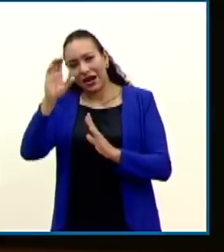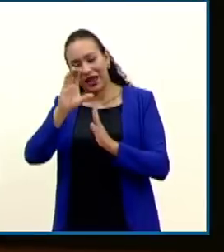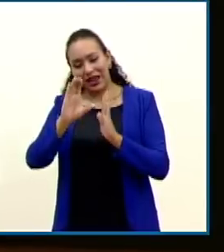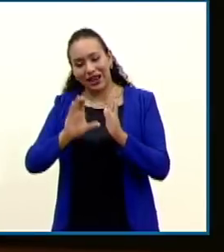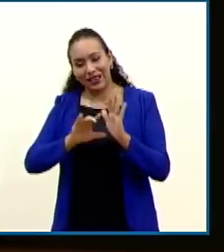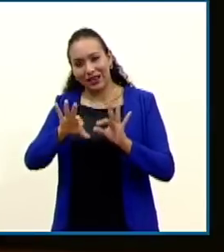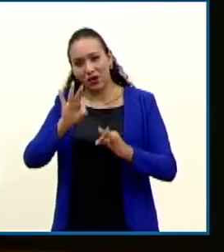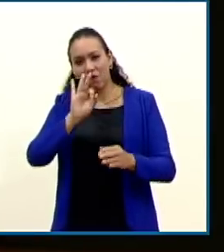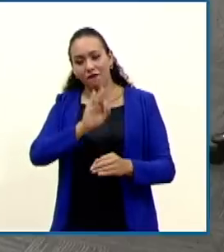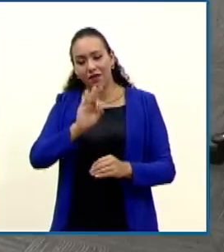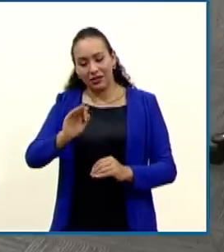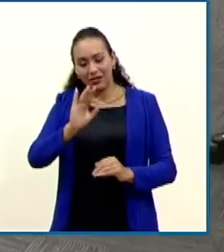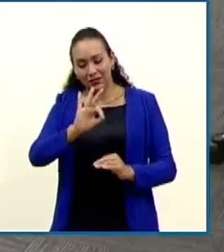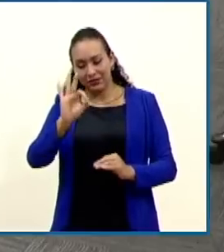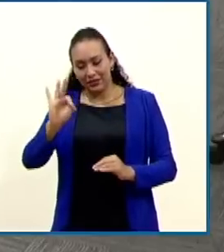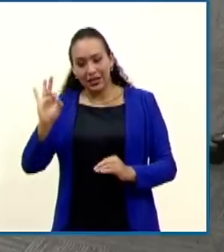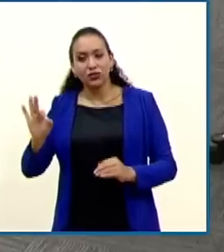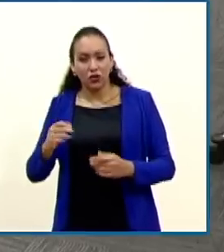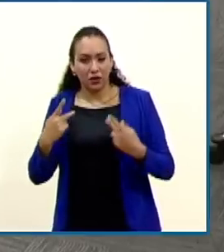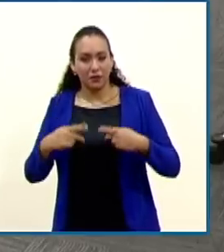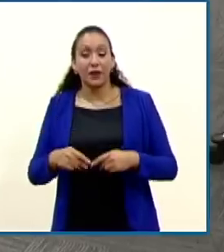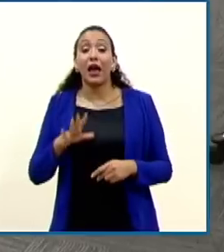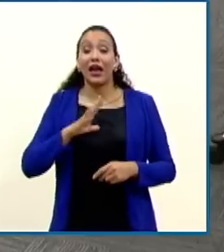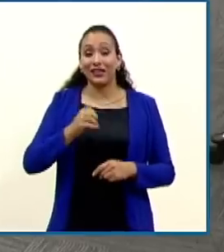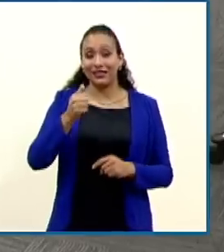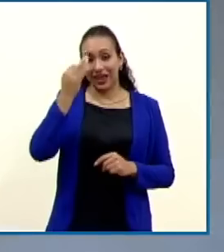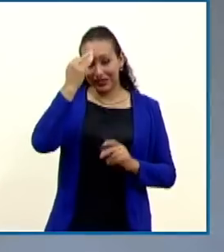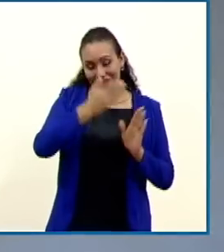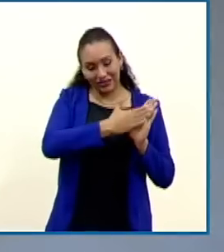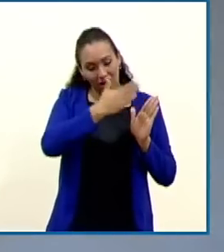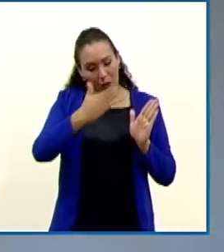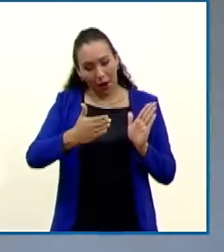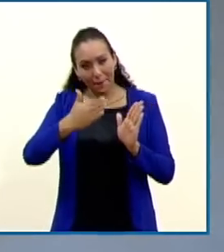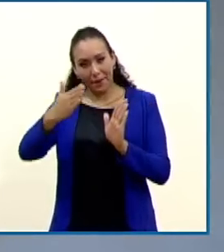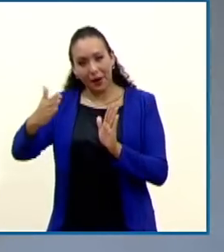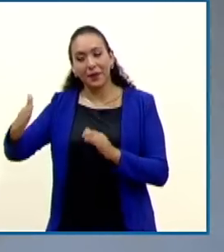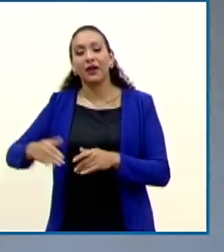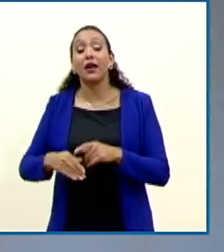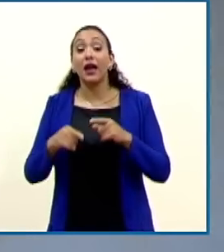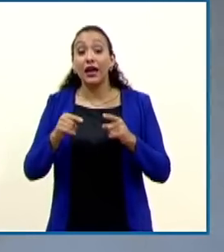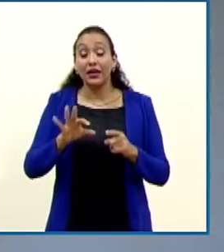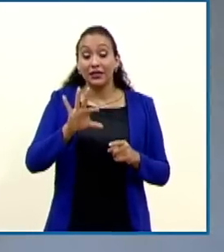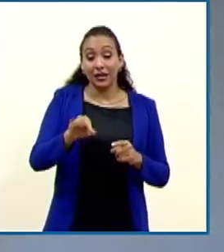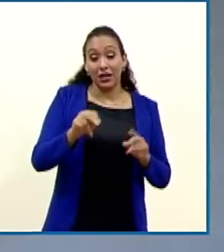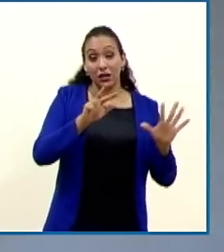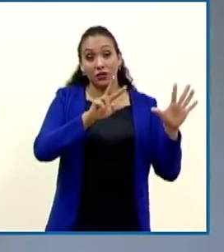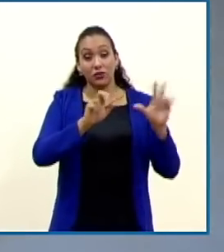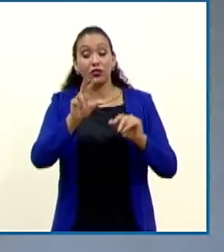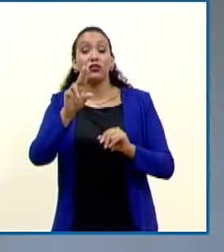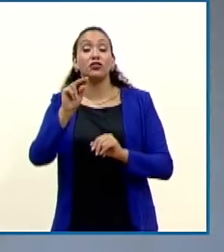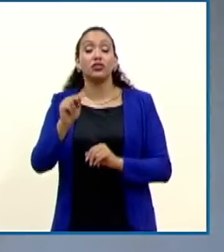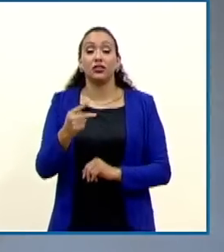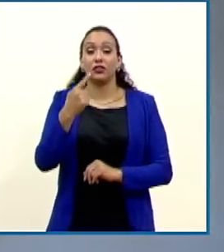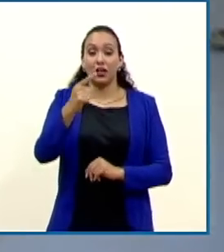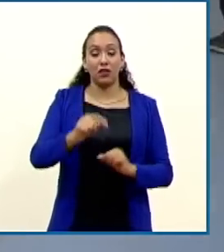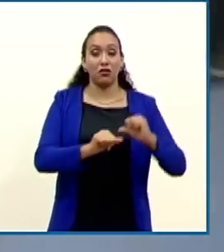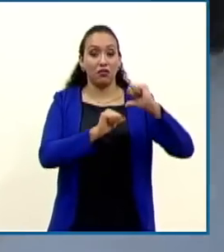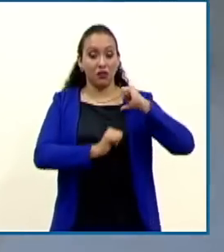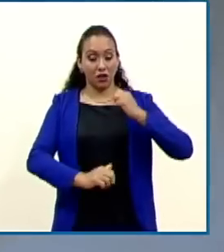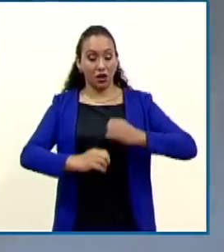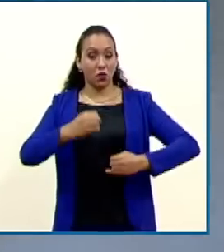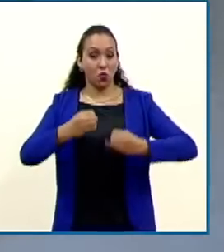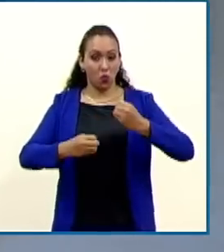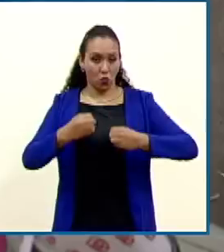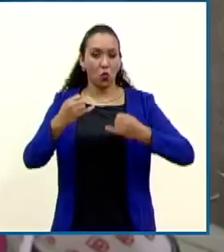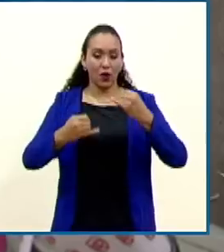proceso extraordinario, que incluye 6 etapas. Un proceso en el que se van a elegir 881 cargos judiciales,